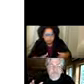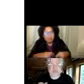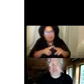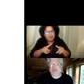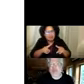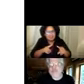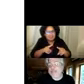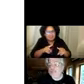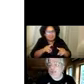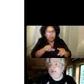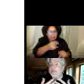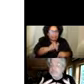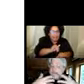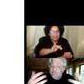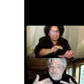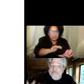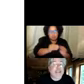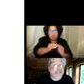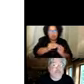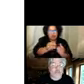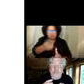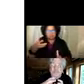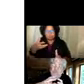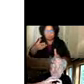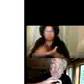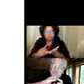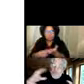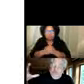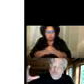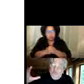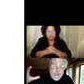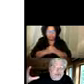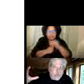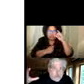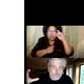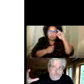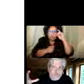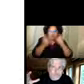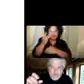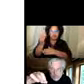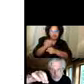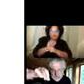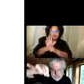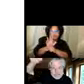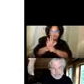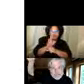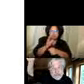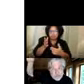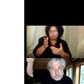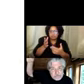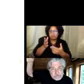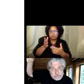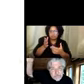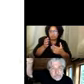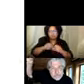aquellos que trabajan en esa capacidad. Pero hay mucho más de lo que hablar todavía. Y es por ello que vamos a mencionar el día de hoy. Hablar por qué